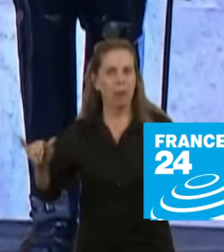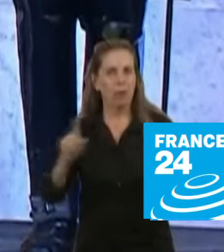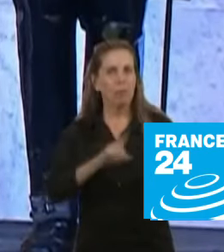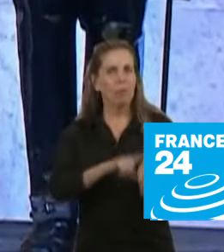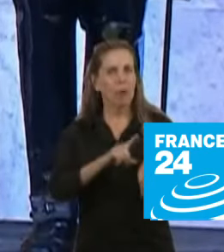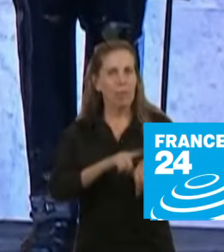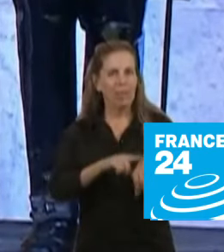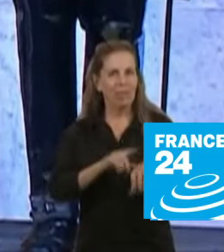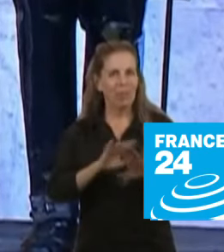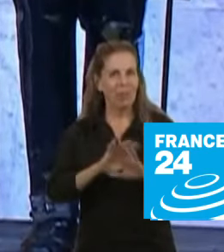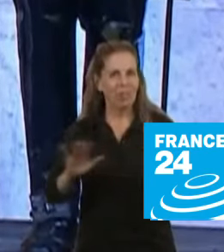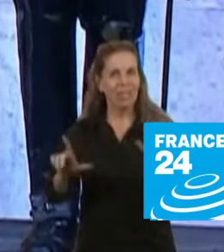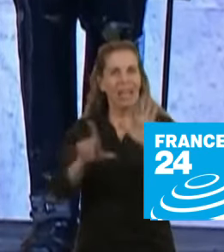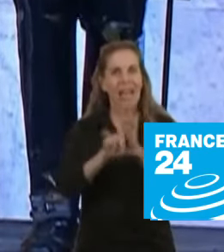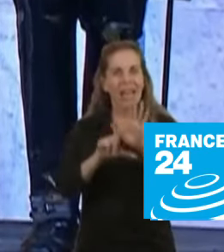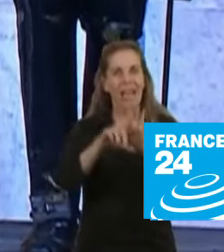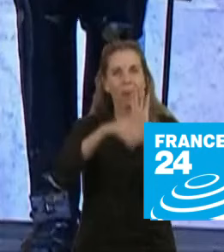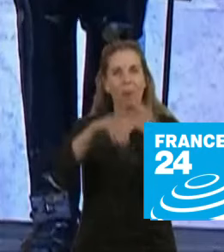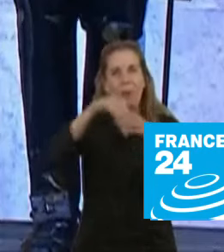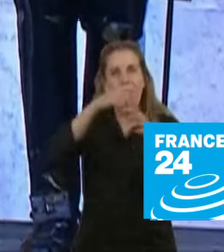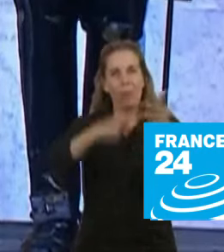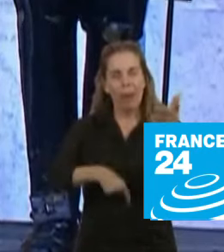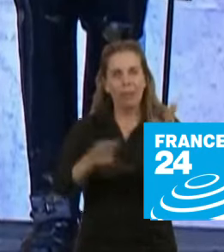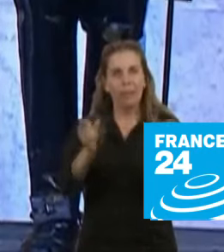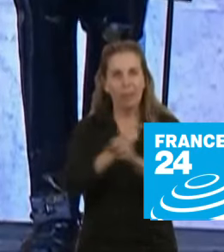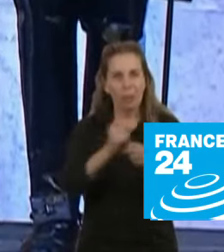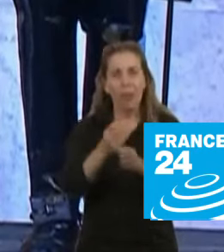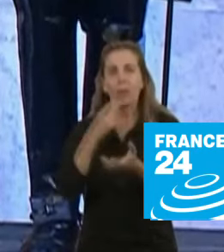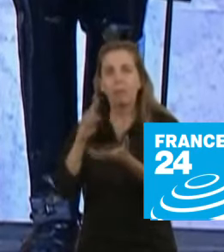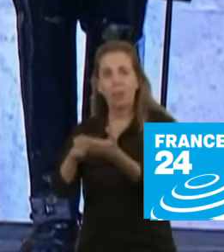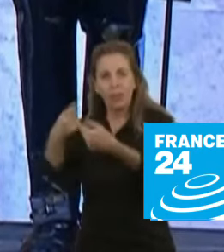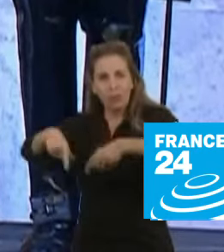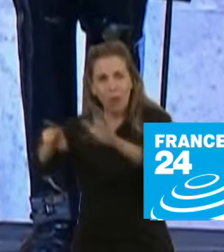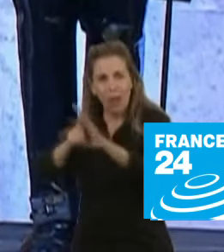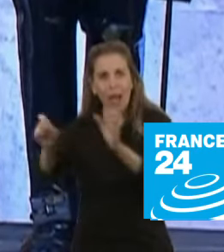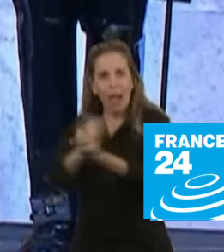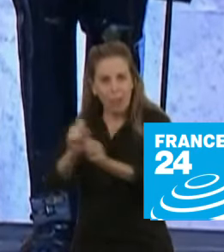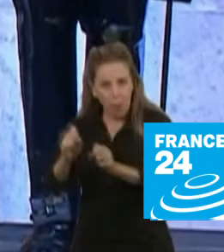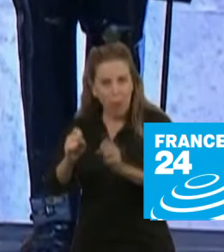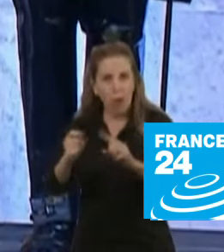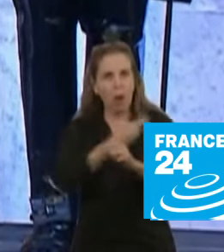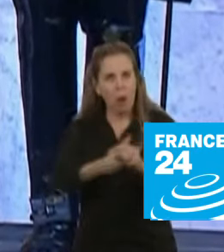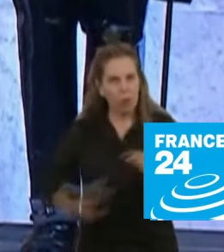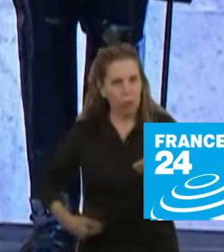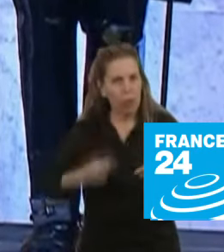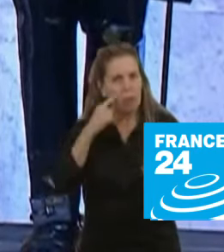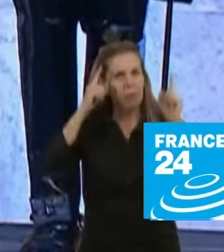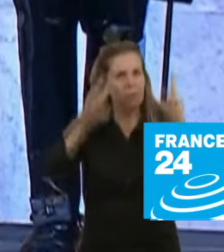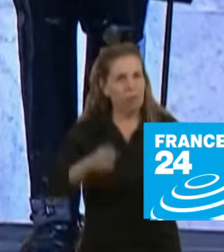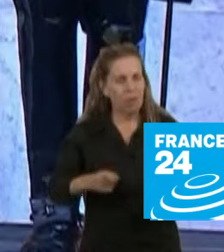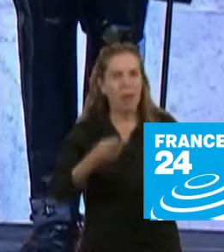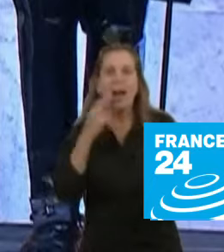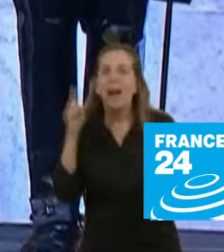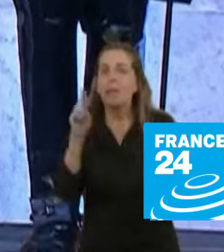aprobadas la ley bases y el paquete fiscal, el Gobierno Nacional avanzará en una reducción significativa de